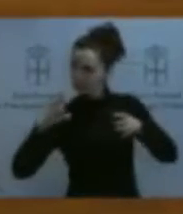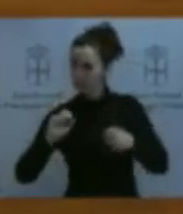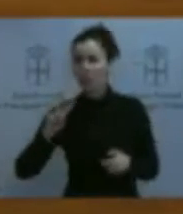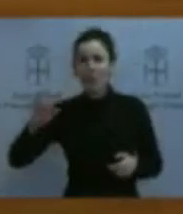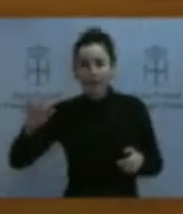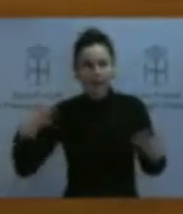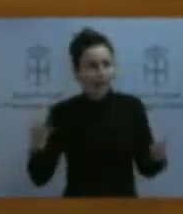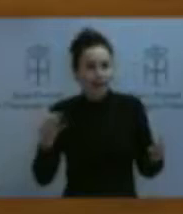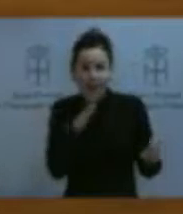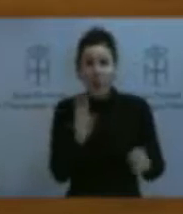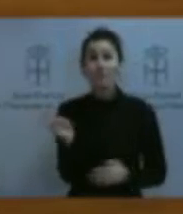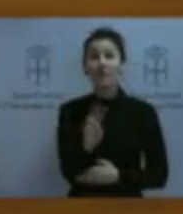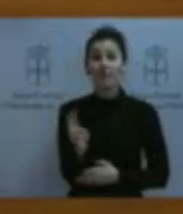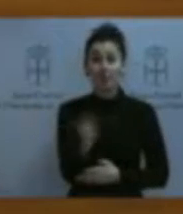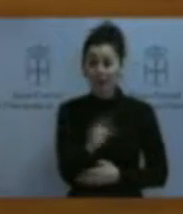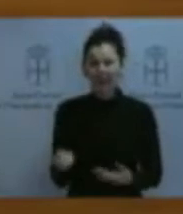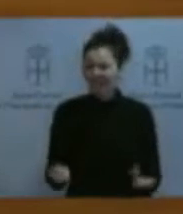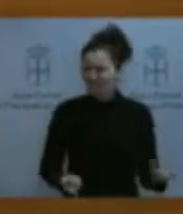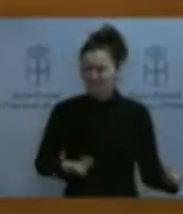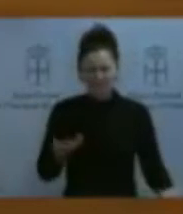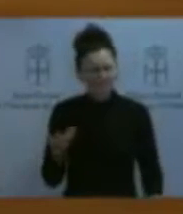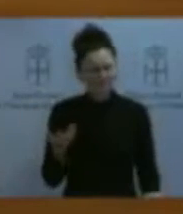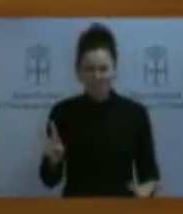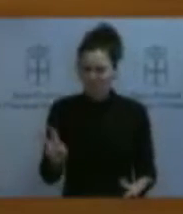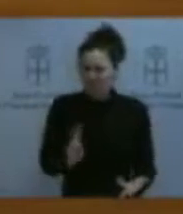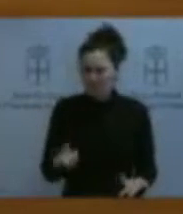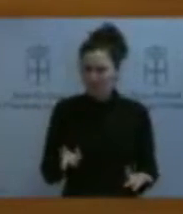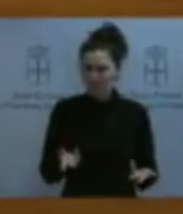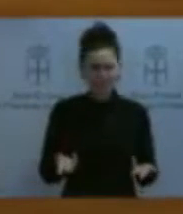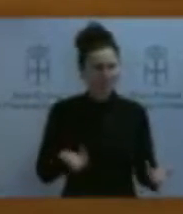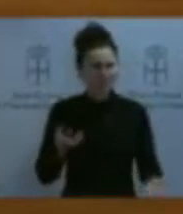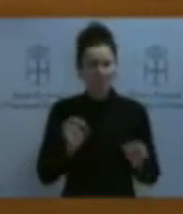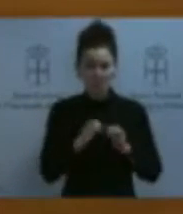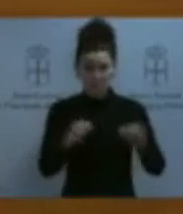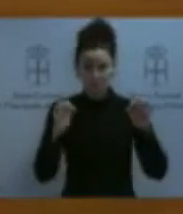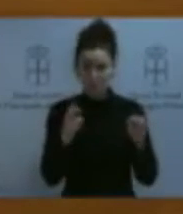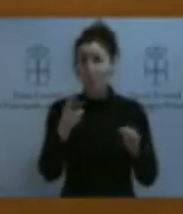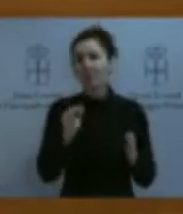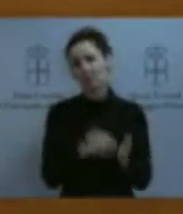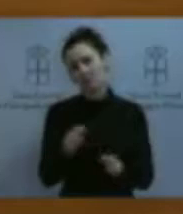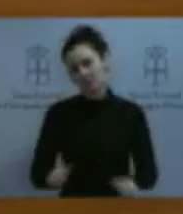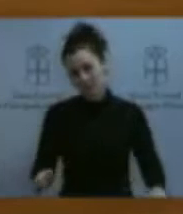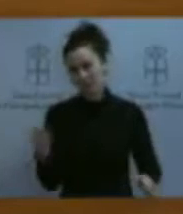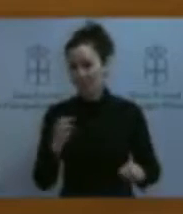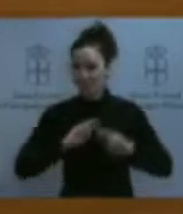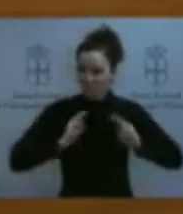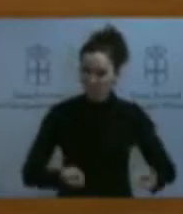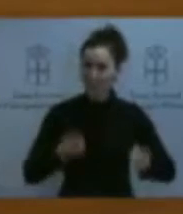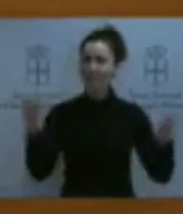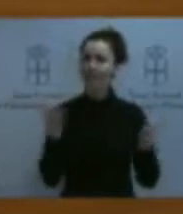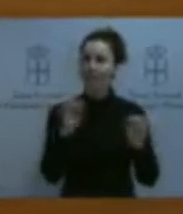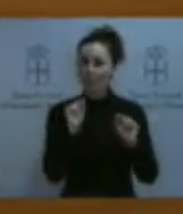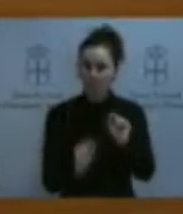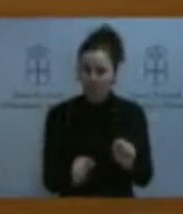sea, eso fue la respuesta que nos dio en esta Cámara cuando le decíamos que había 20.000 personas que había que actuar, que estaban sufriendo incertidumbre y que cada día para ellos en esa